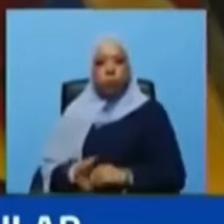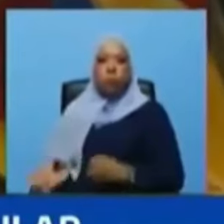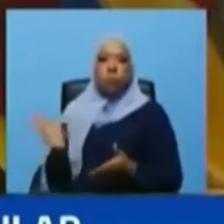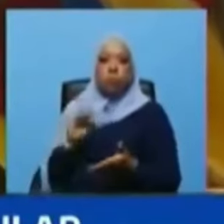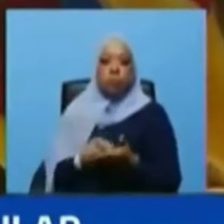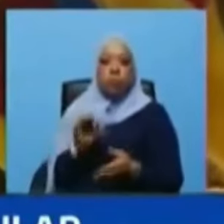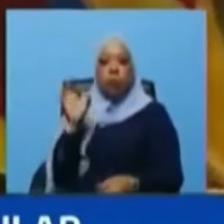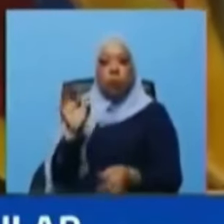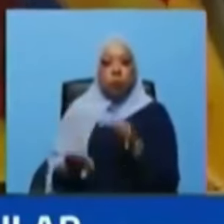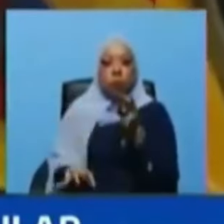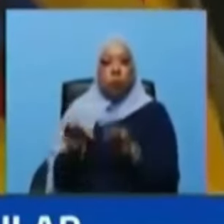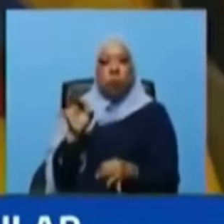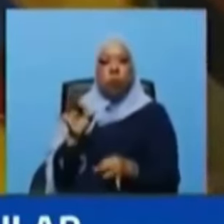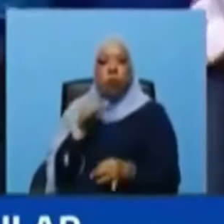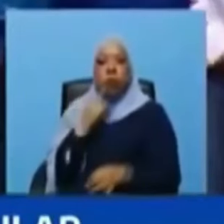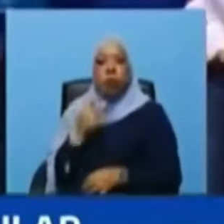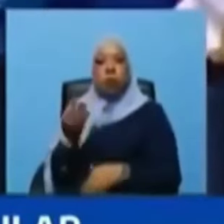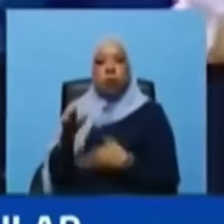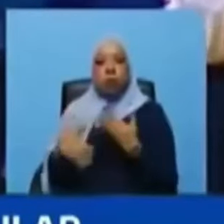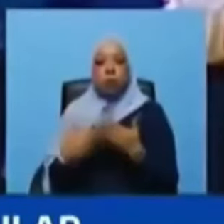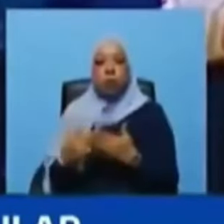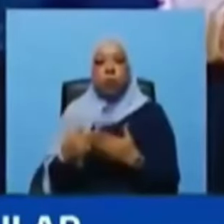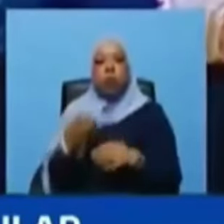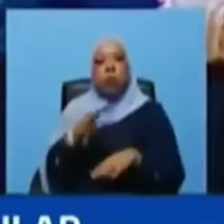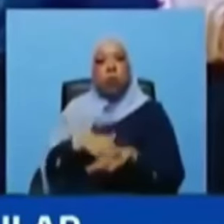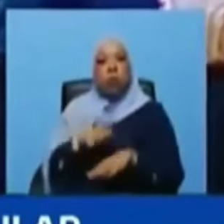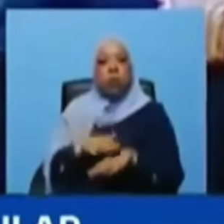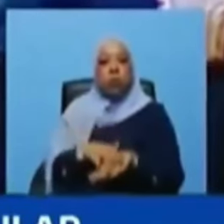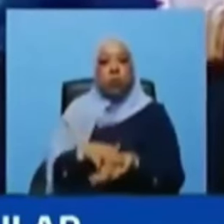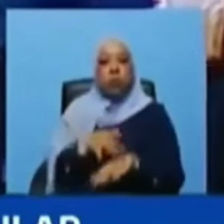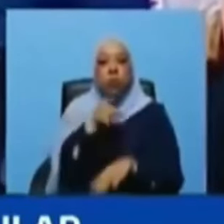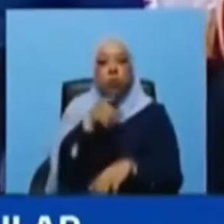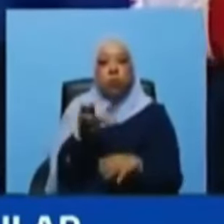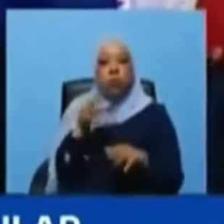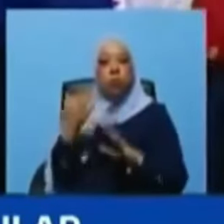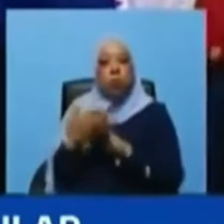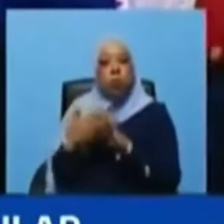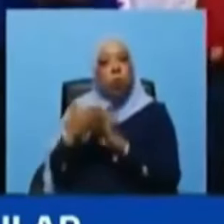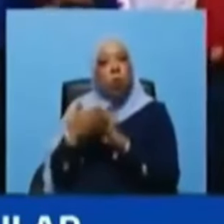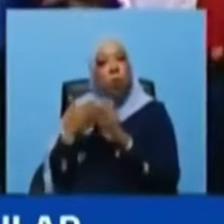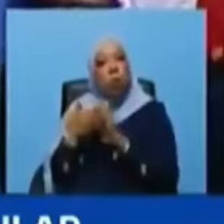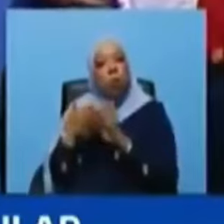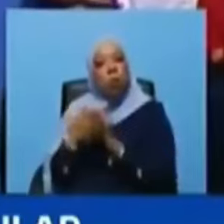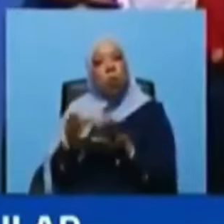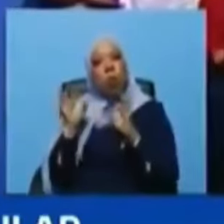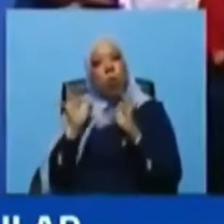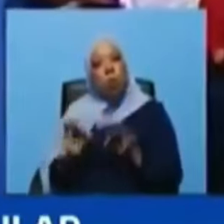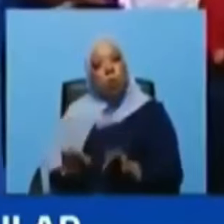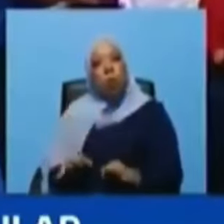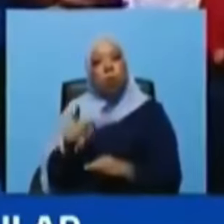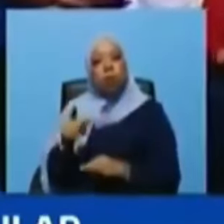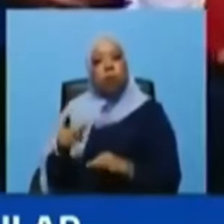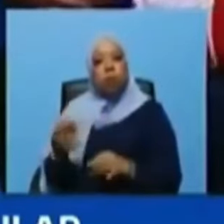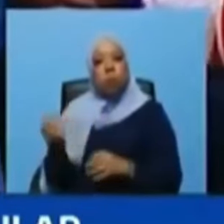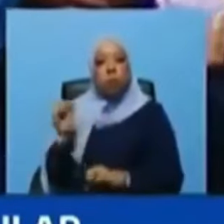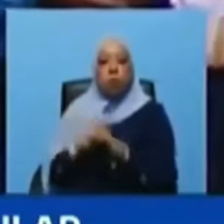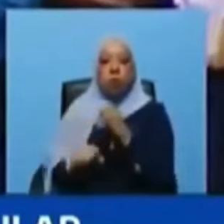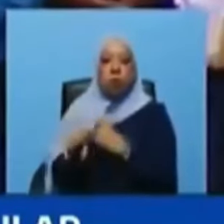el Tribunal Supremo de la República lo citó para resolver el conflicto y el contencioso, negarse a